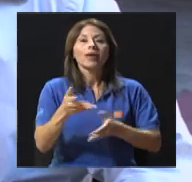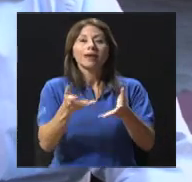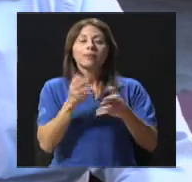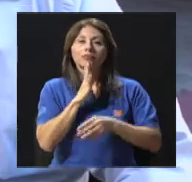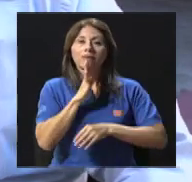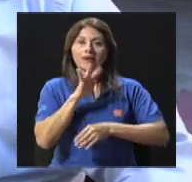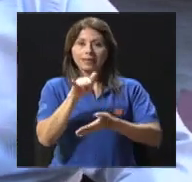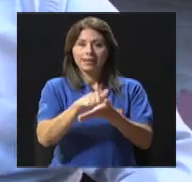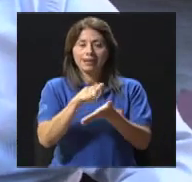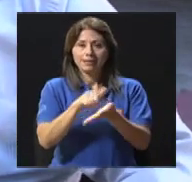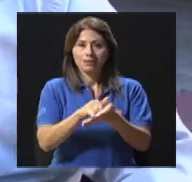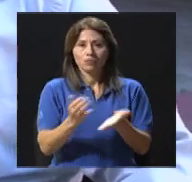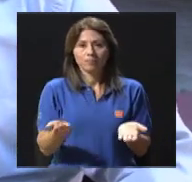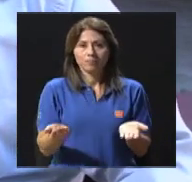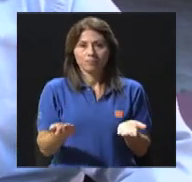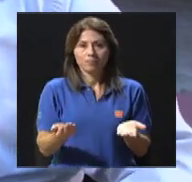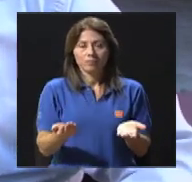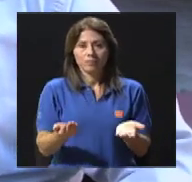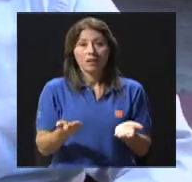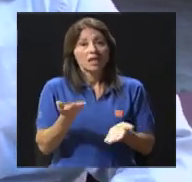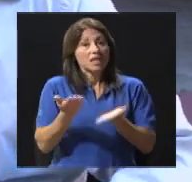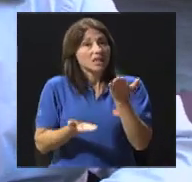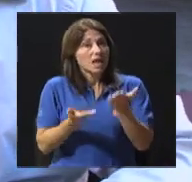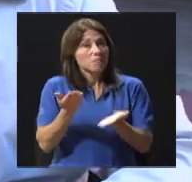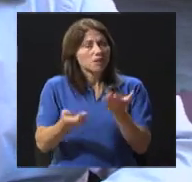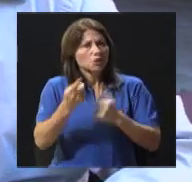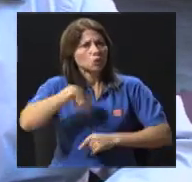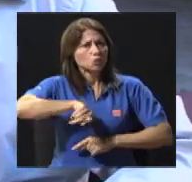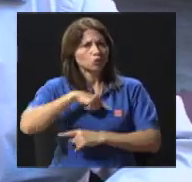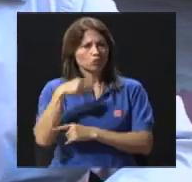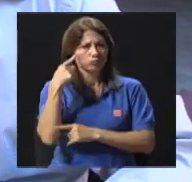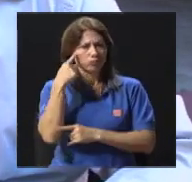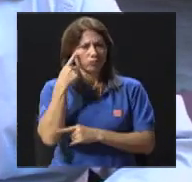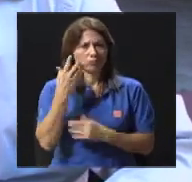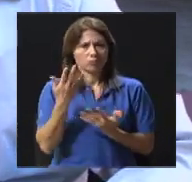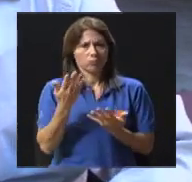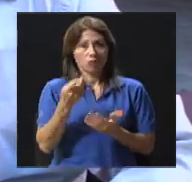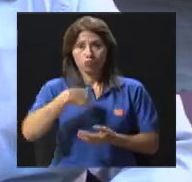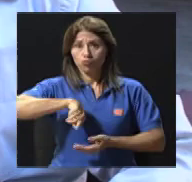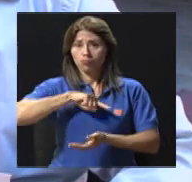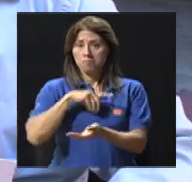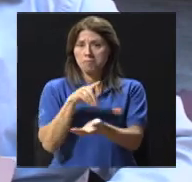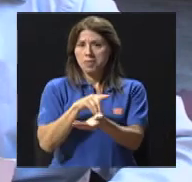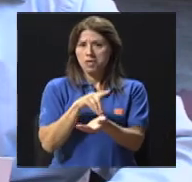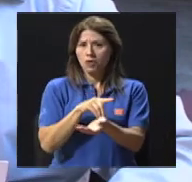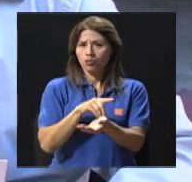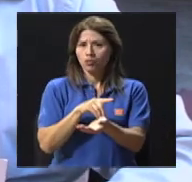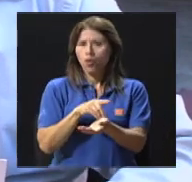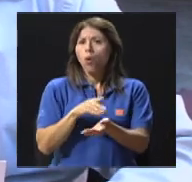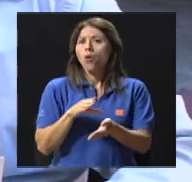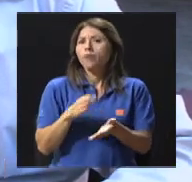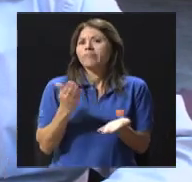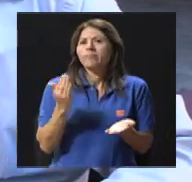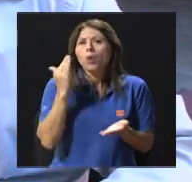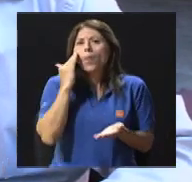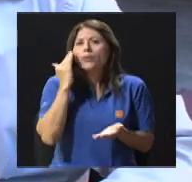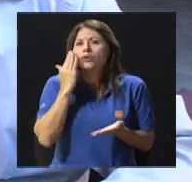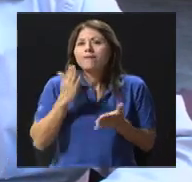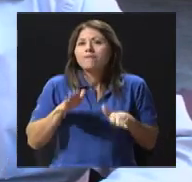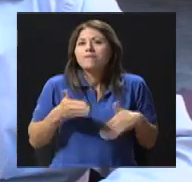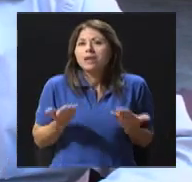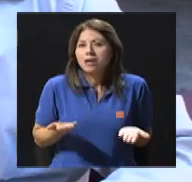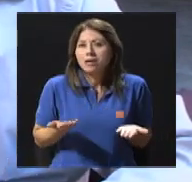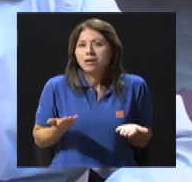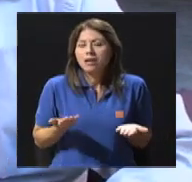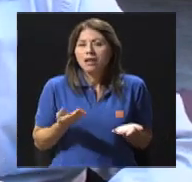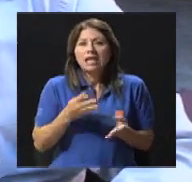pues, algunas preguntas que nos puede generar expectativas son, bueno, ¿cómo podemos saber los médicos e informar a todos qué